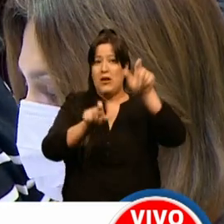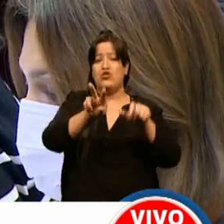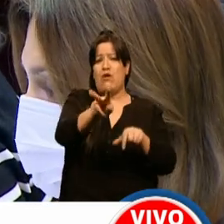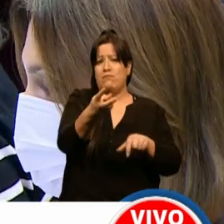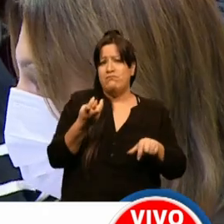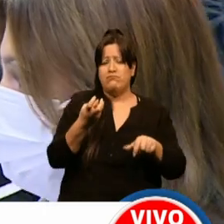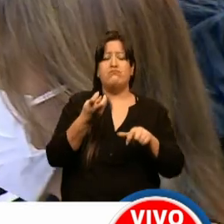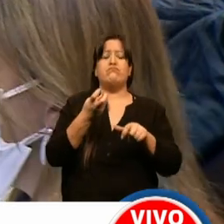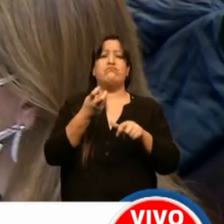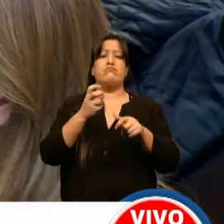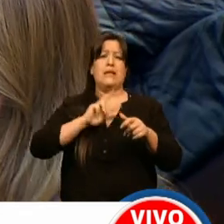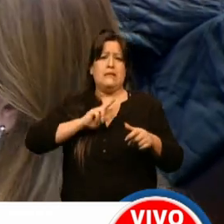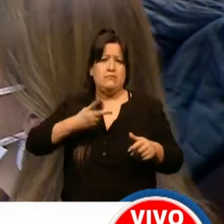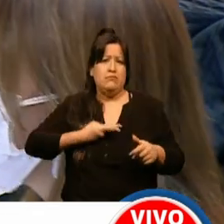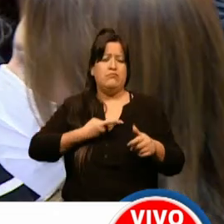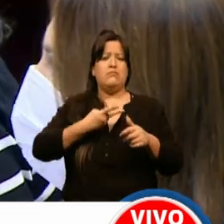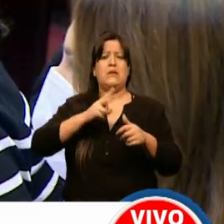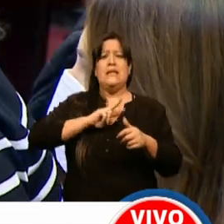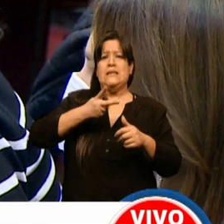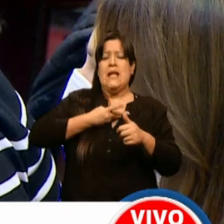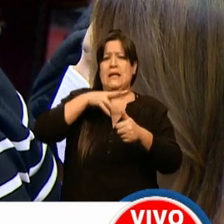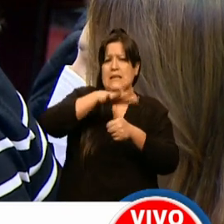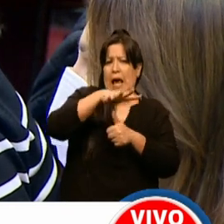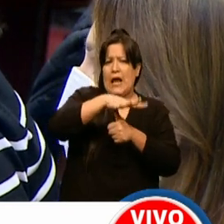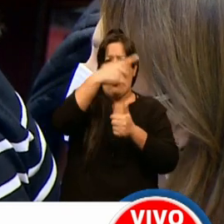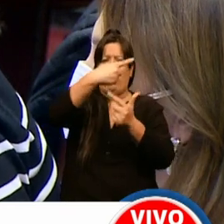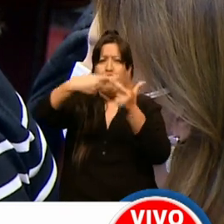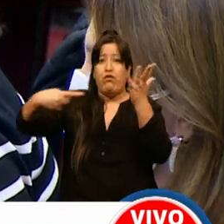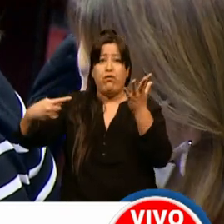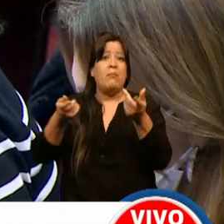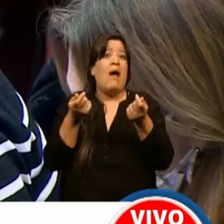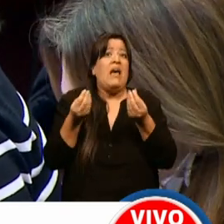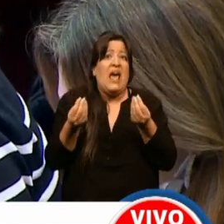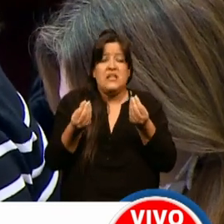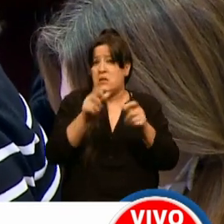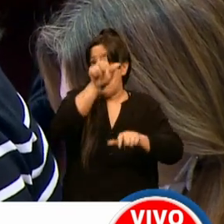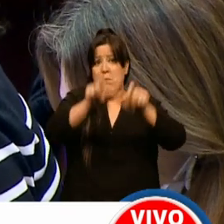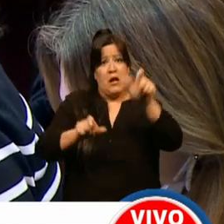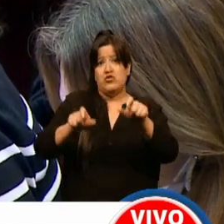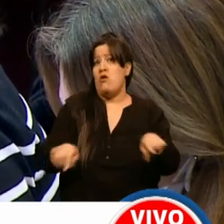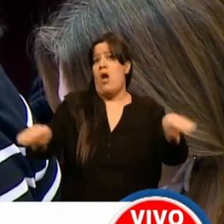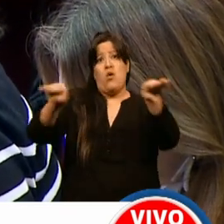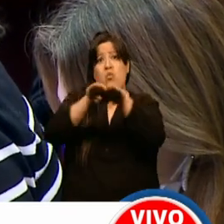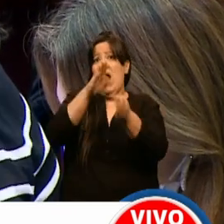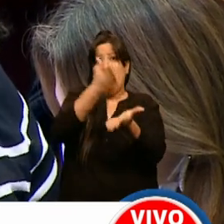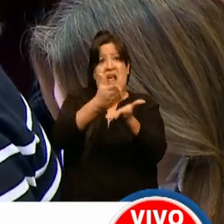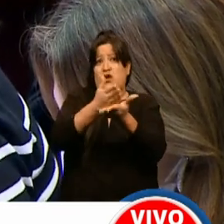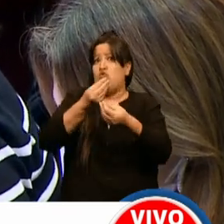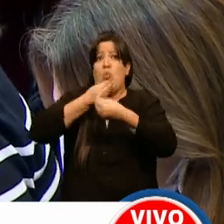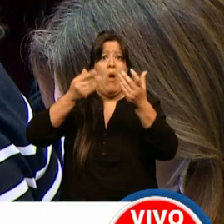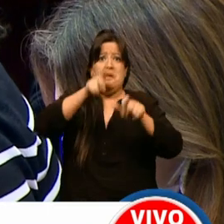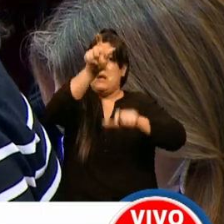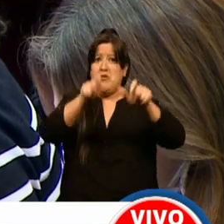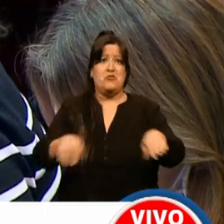transgéneros transexuales son por sobre todas las cosas personas y tienen los mismos derechos que cualquiera por lo